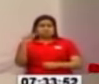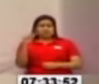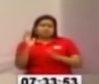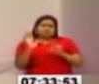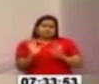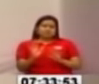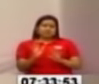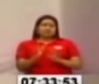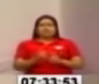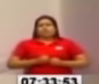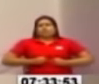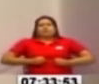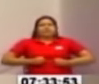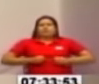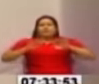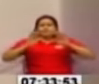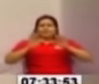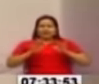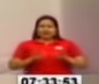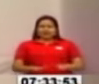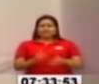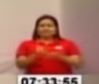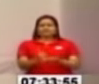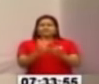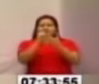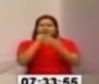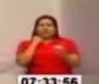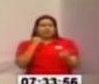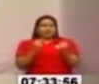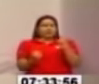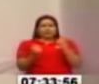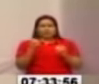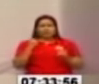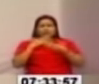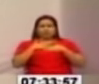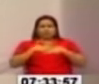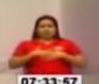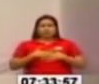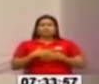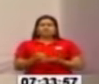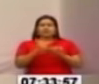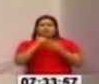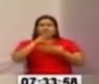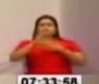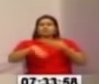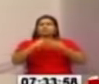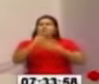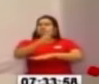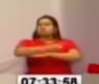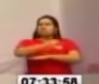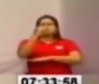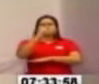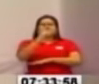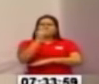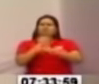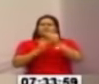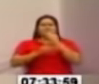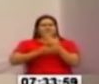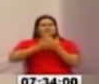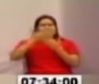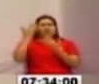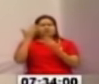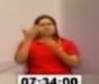tengan alto contenido de azúcar, y esto les va a aportar grandes nutrientes durante el día. Es por eso que es tan sencillo alimentarse muy bien y